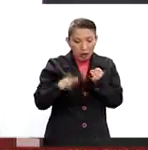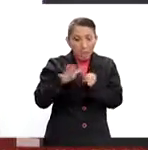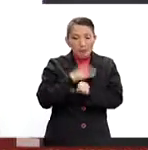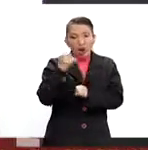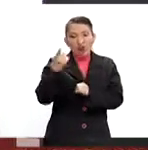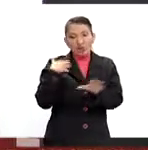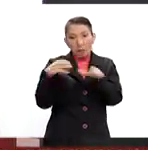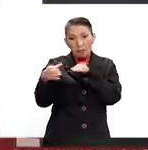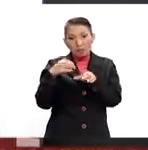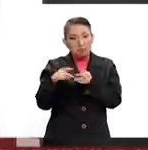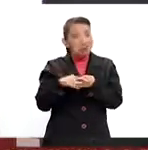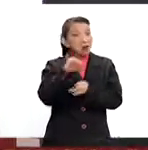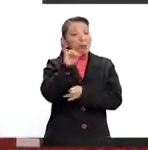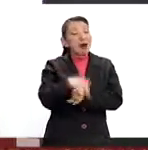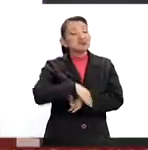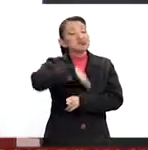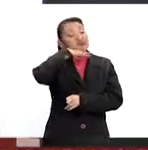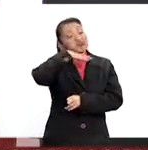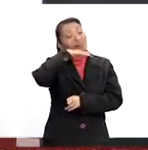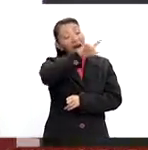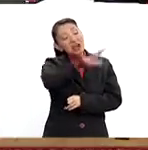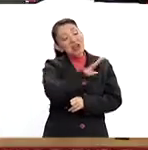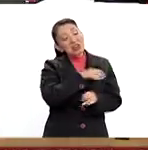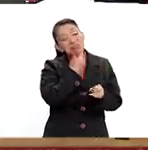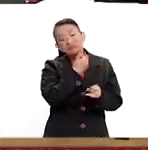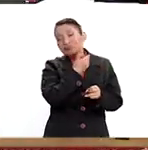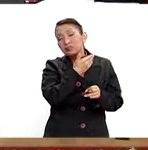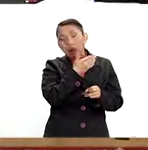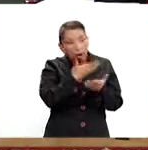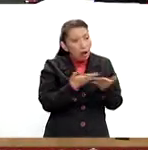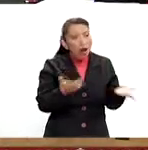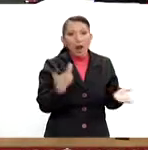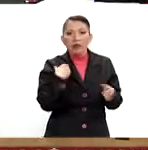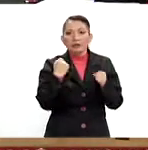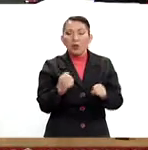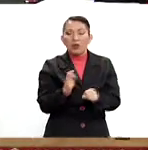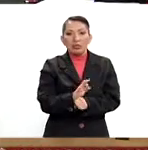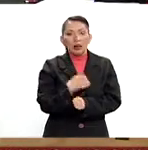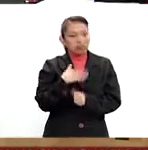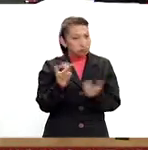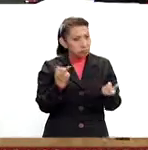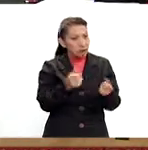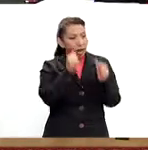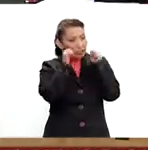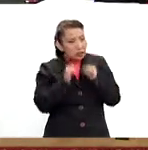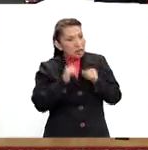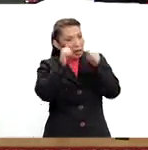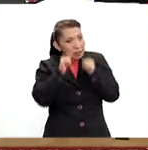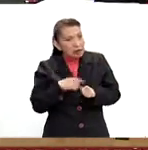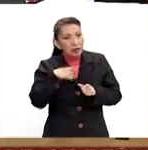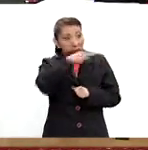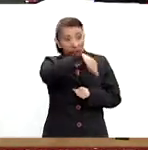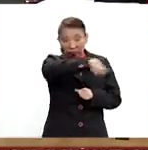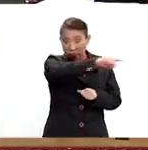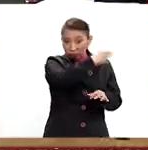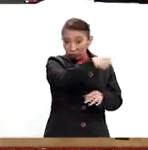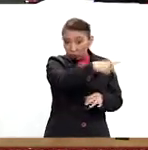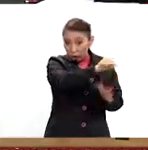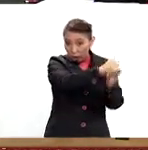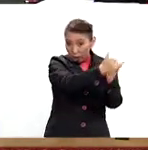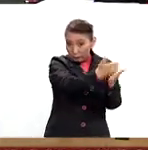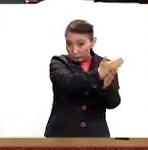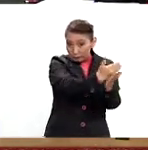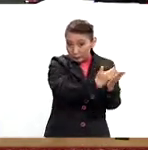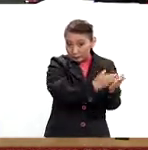parte comercial. Y ya finalmente pues hasta por temas de seguridad, ¿no? Claro. Entonces toda su agenda en realidad